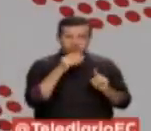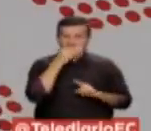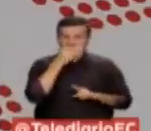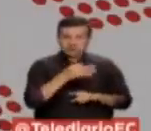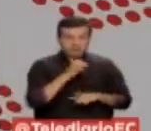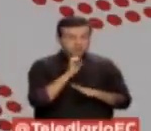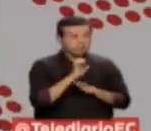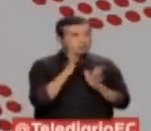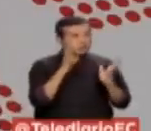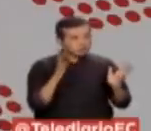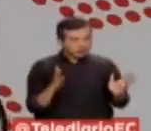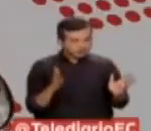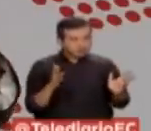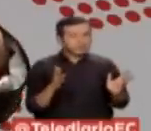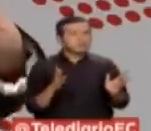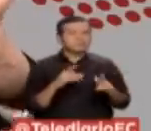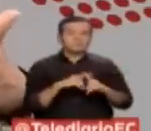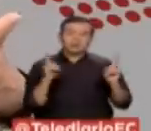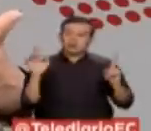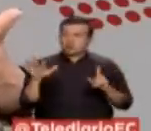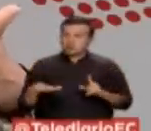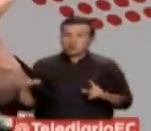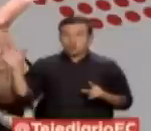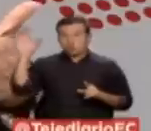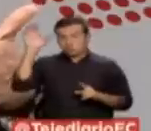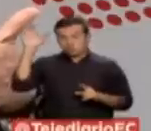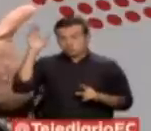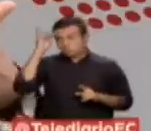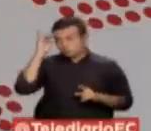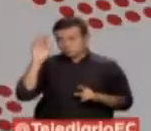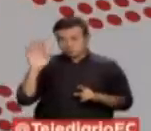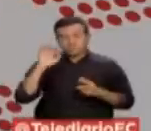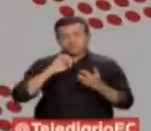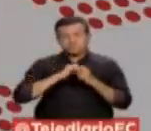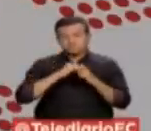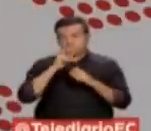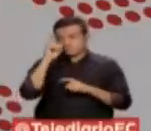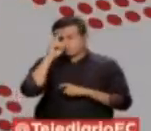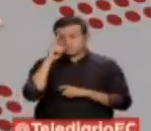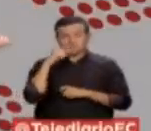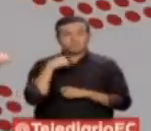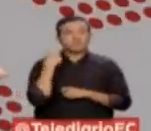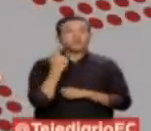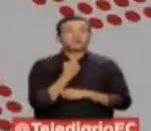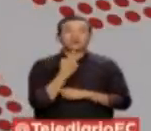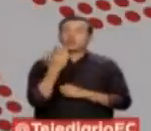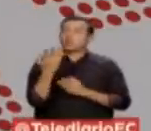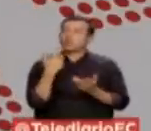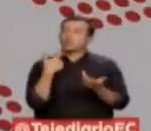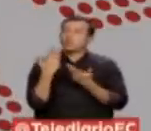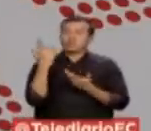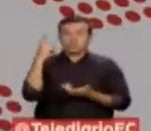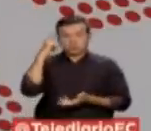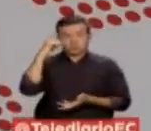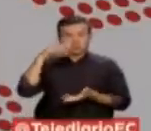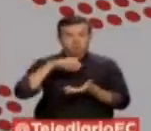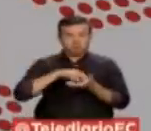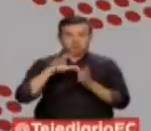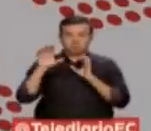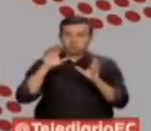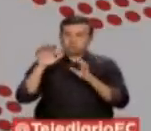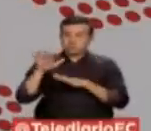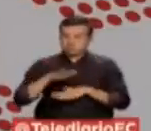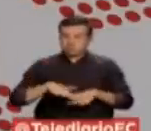ecuatoriana Pero por supuesto del otro lado de la frontera esto nos afecta Qué es lo que hemos conversado con el gobierno colombiano porque